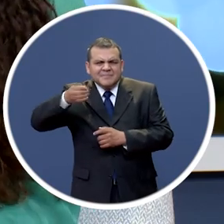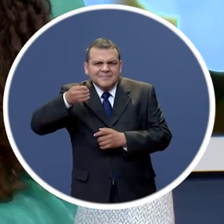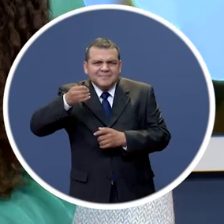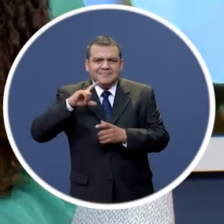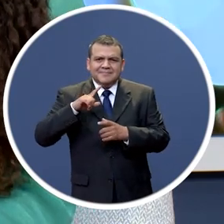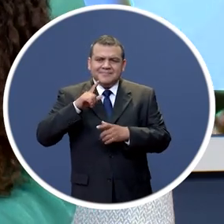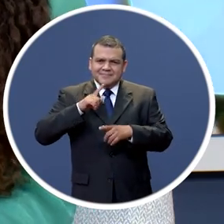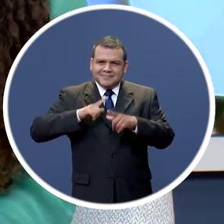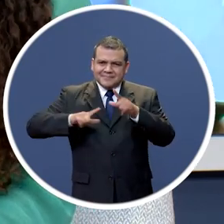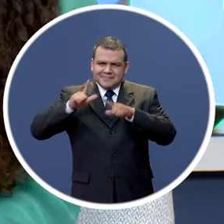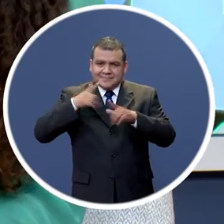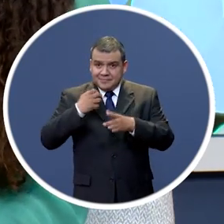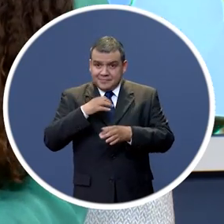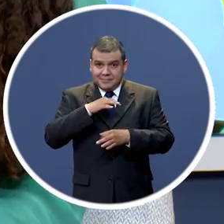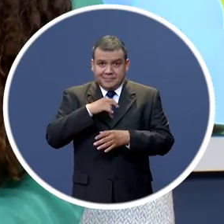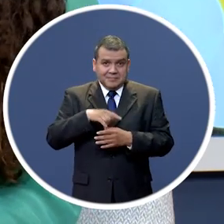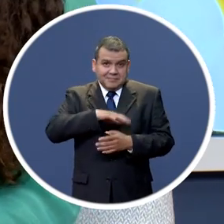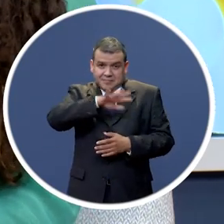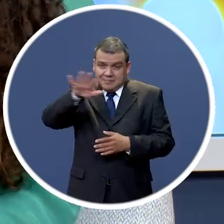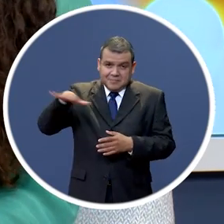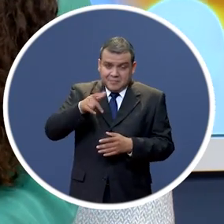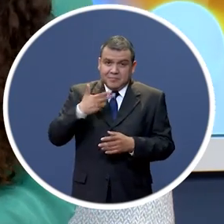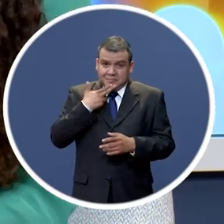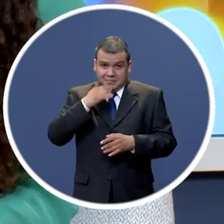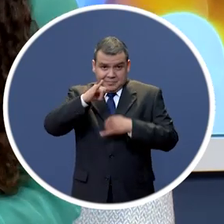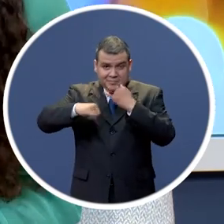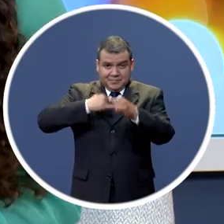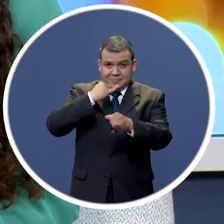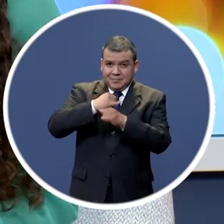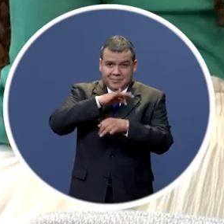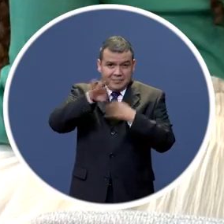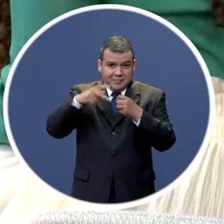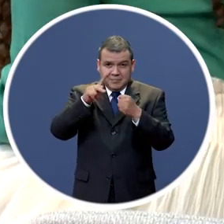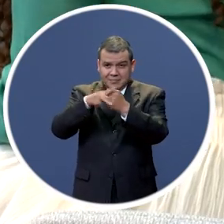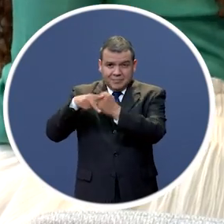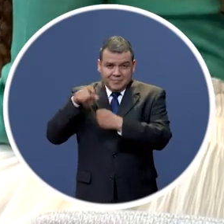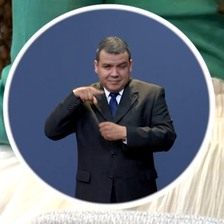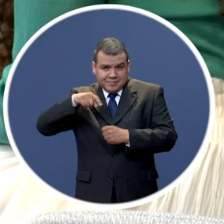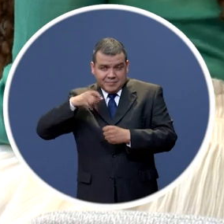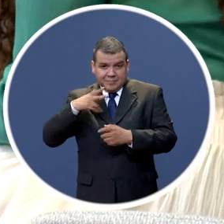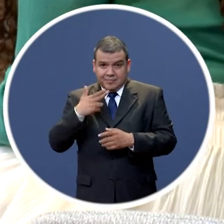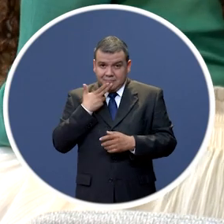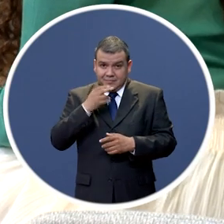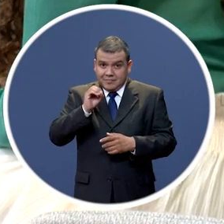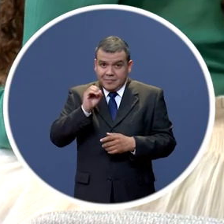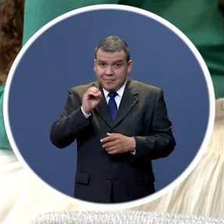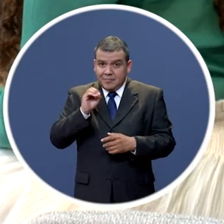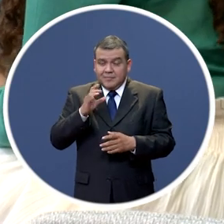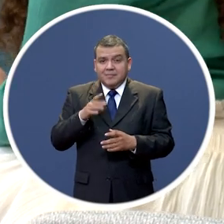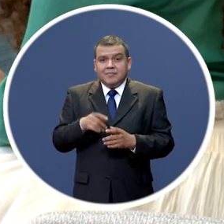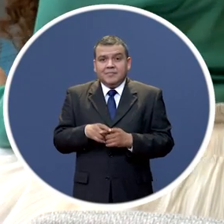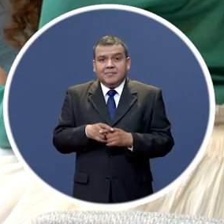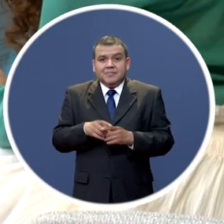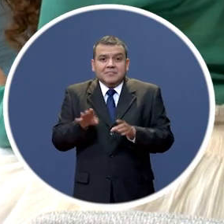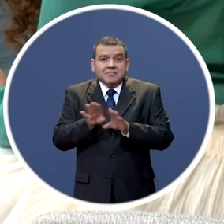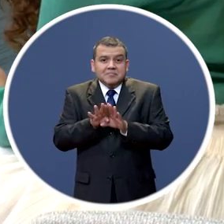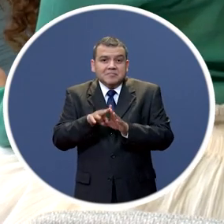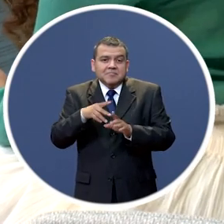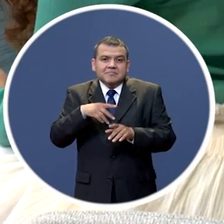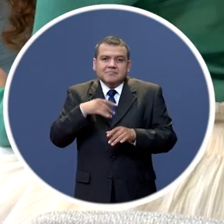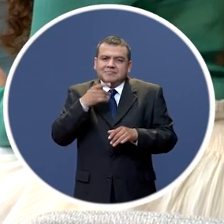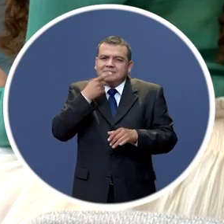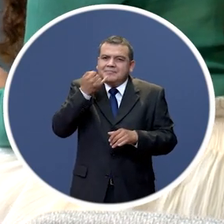estructuras son generales, es decir, ¿hay una lengua internacional de señas o como el lenguaje